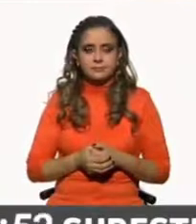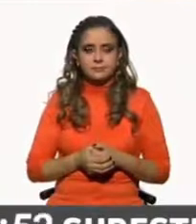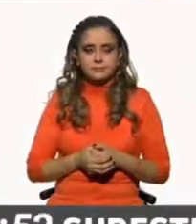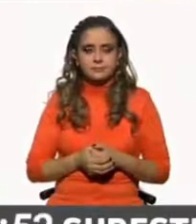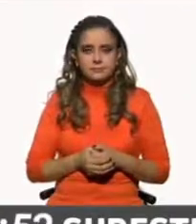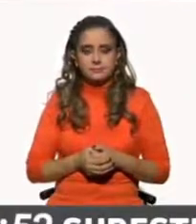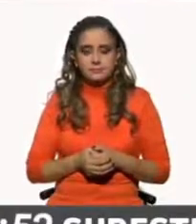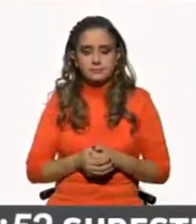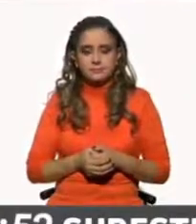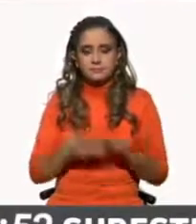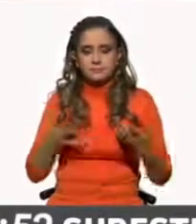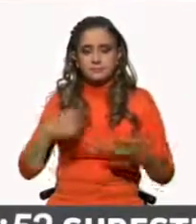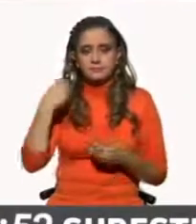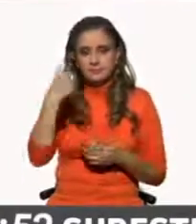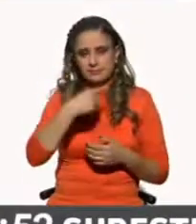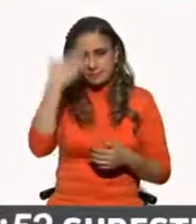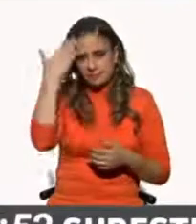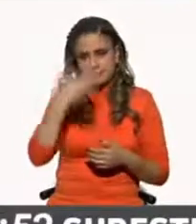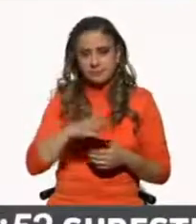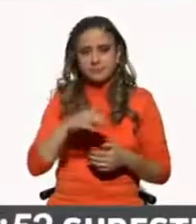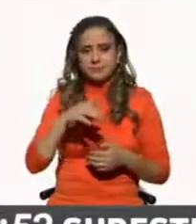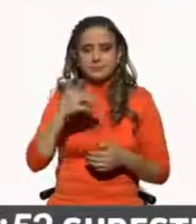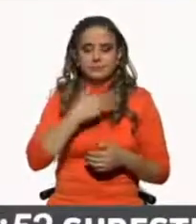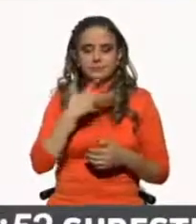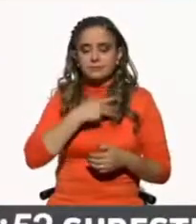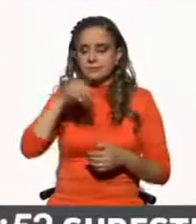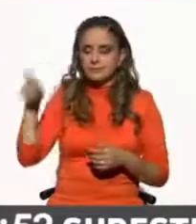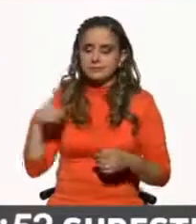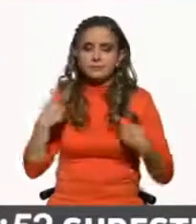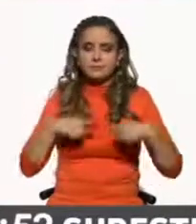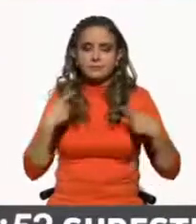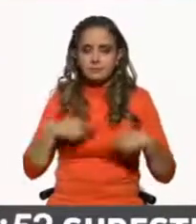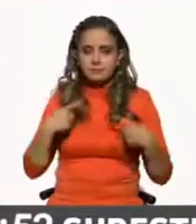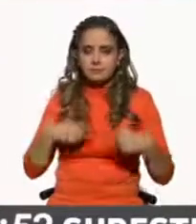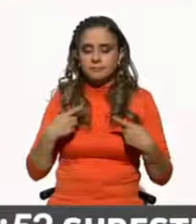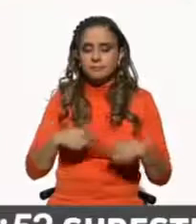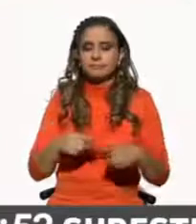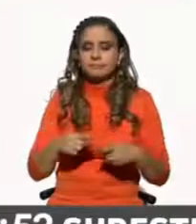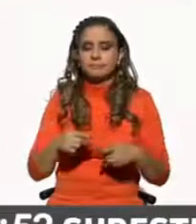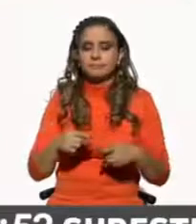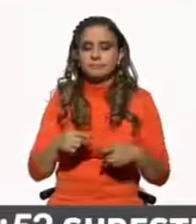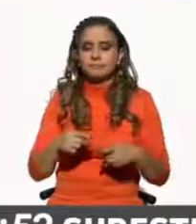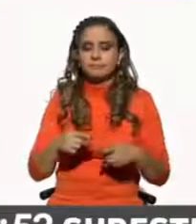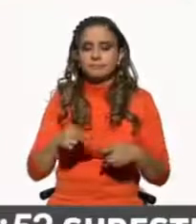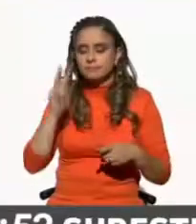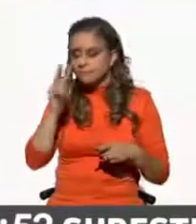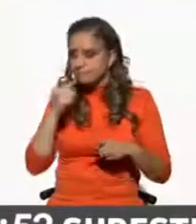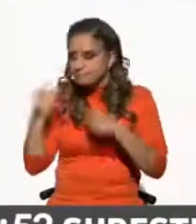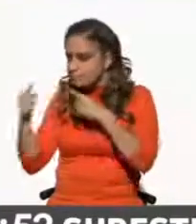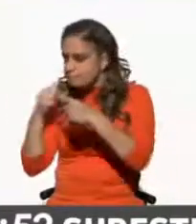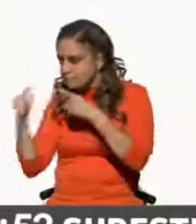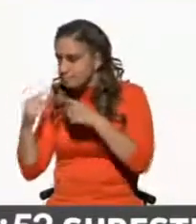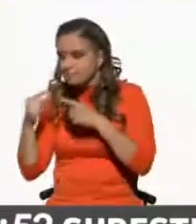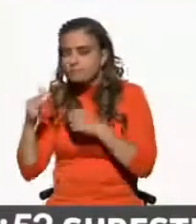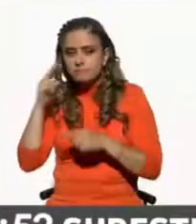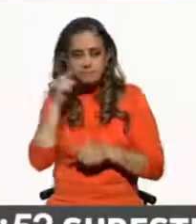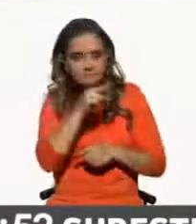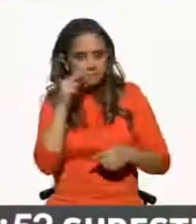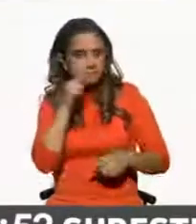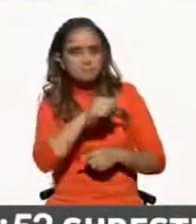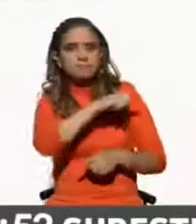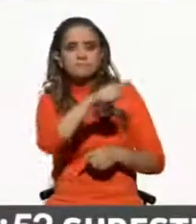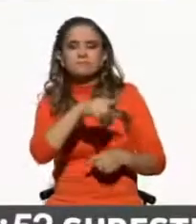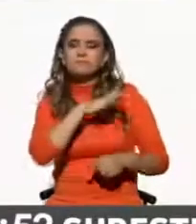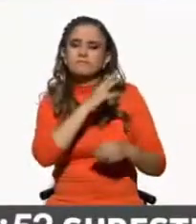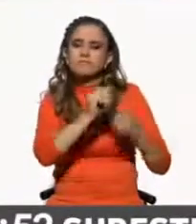la intensidad que tenemos a veces en nuestra discusión pública, el conflicto que hay a veces entre los poderes de la